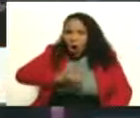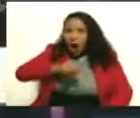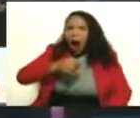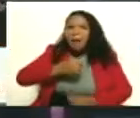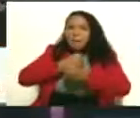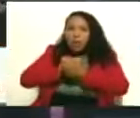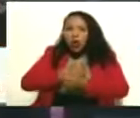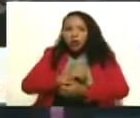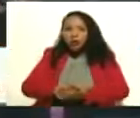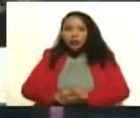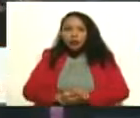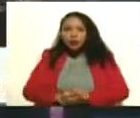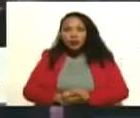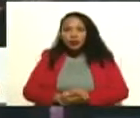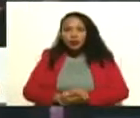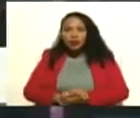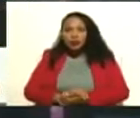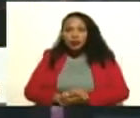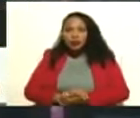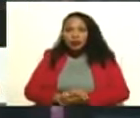amor.